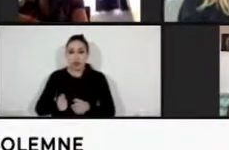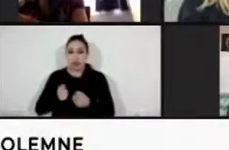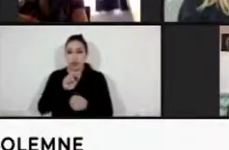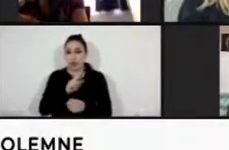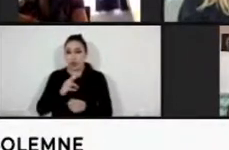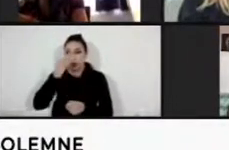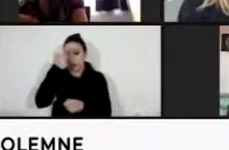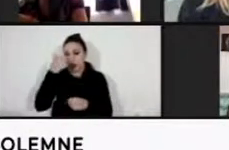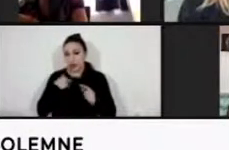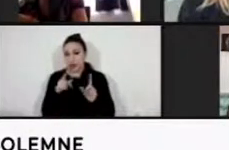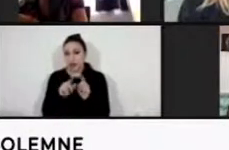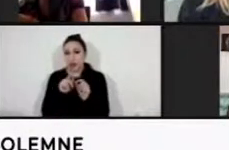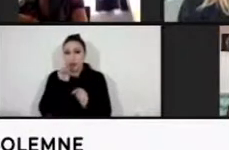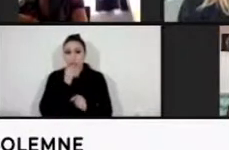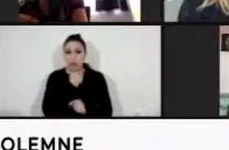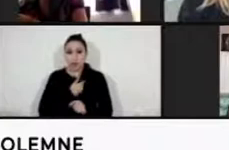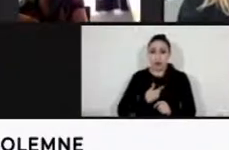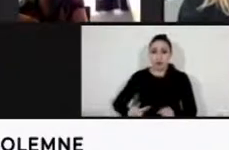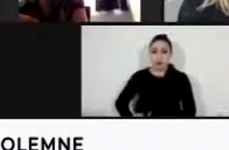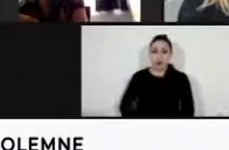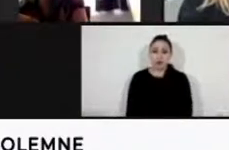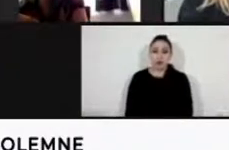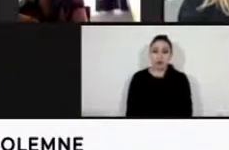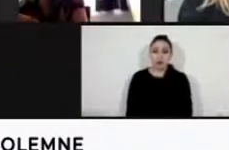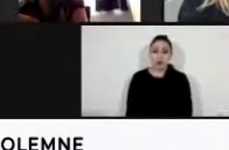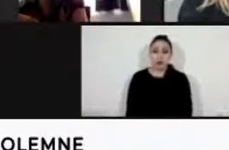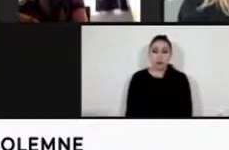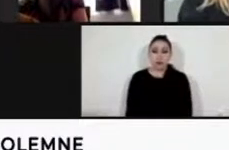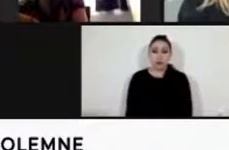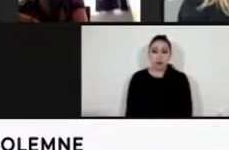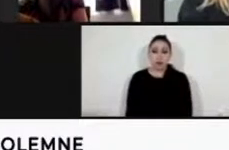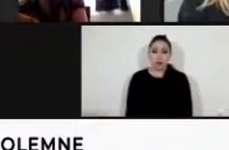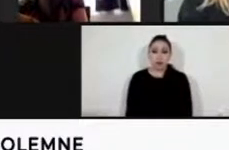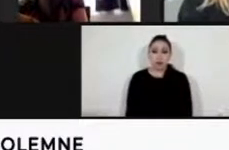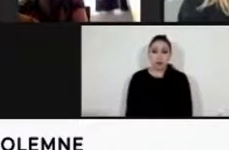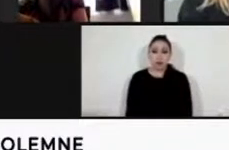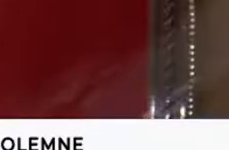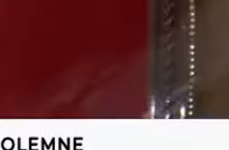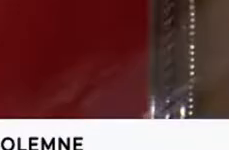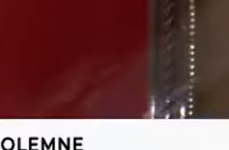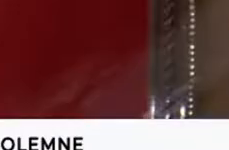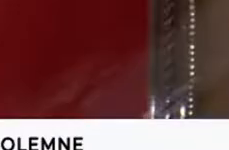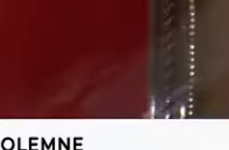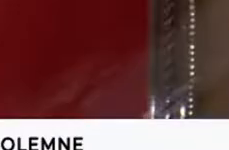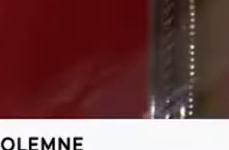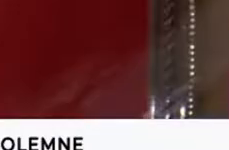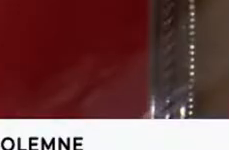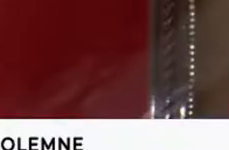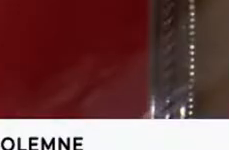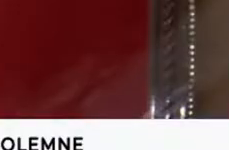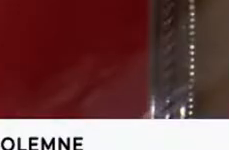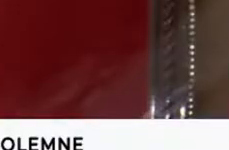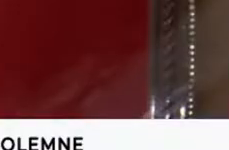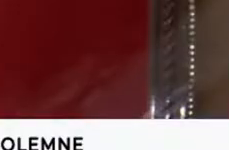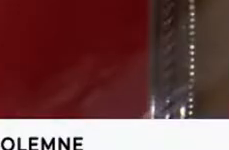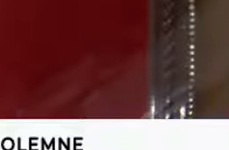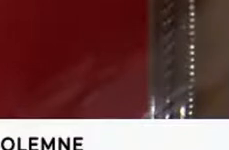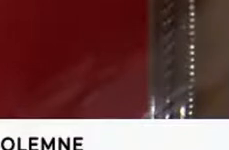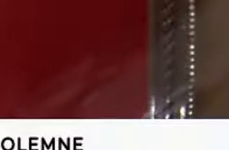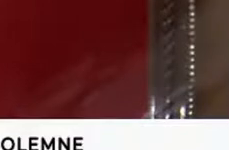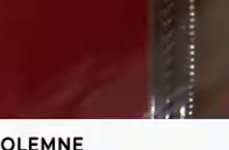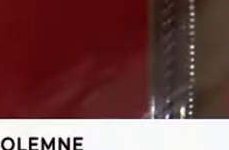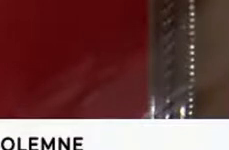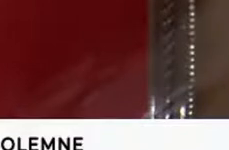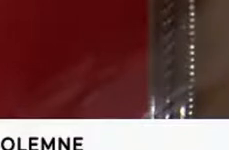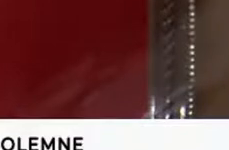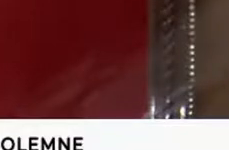Es cuanto, presidenta. Diputada. Gracias, diputada. Ahora se concede el uso de la palabra hasta por 3 minutos